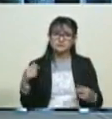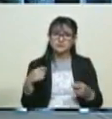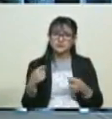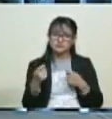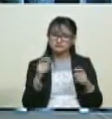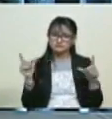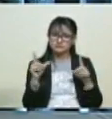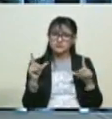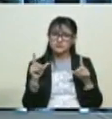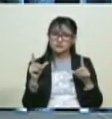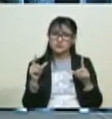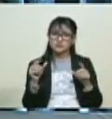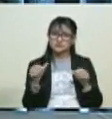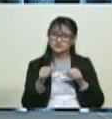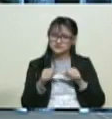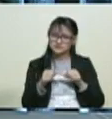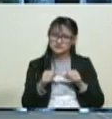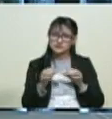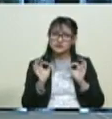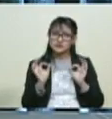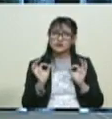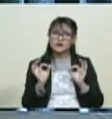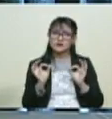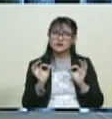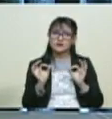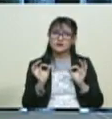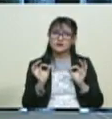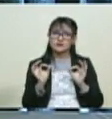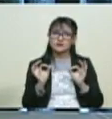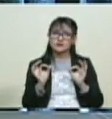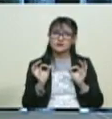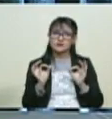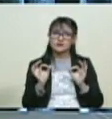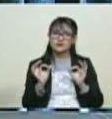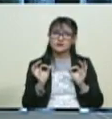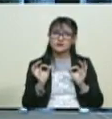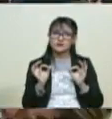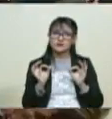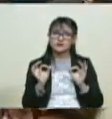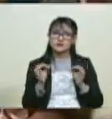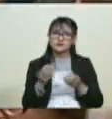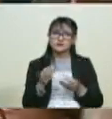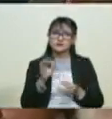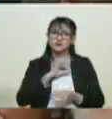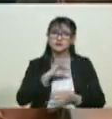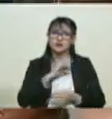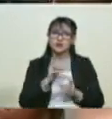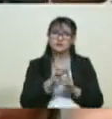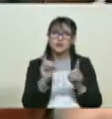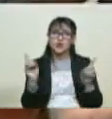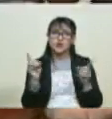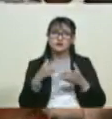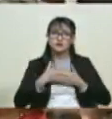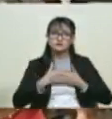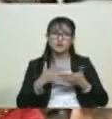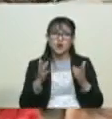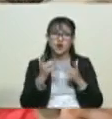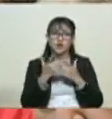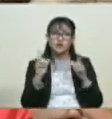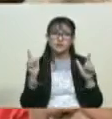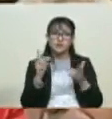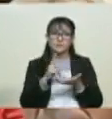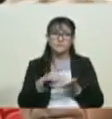sigan sirviendo de punto necesario para una sociedad democrática abierta libre